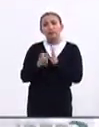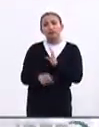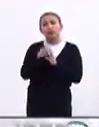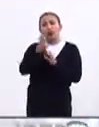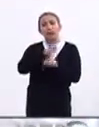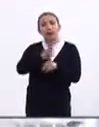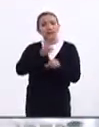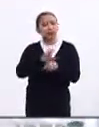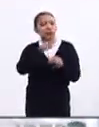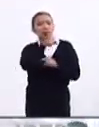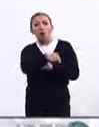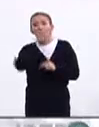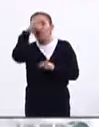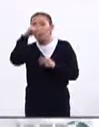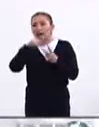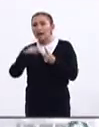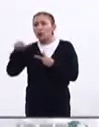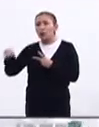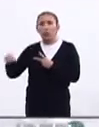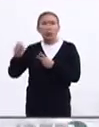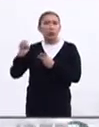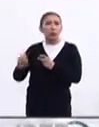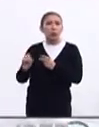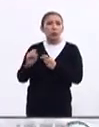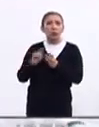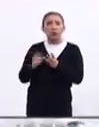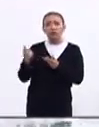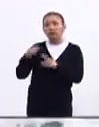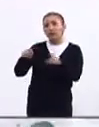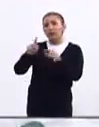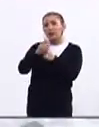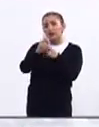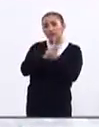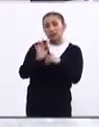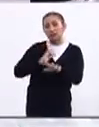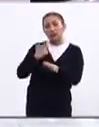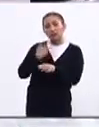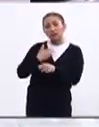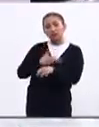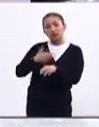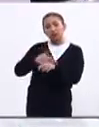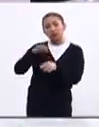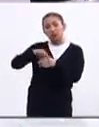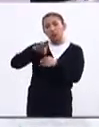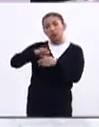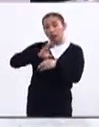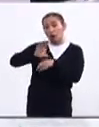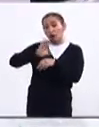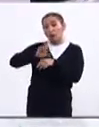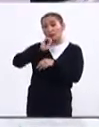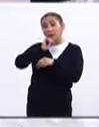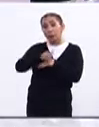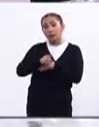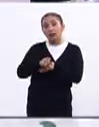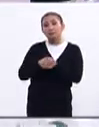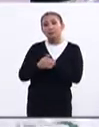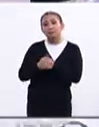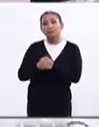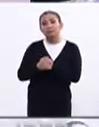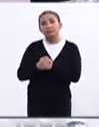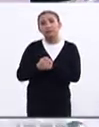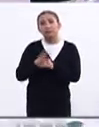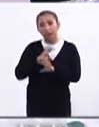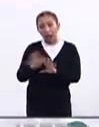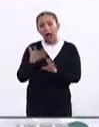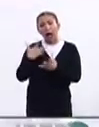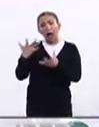caso de Brasil, en el caso de México, en el caso de pues, los diferentes países que tuvieron procesos electorales, incluso Colombia, que pues ha